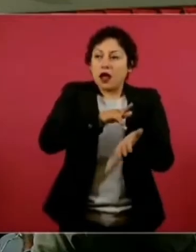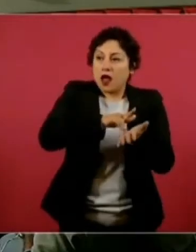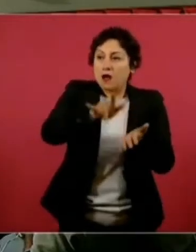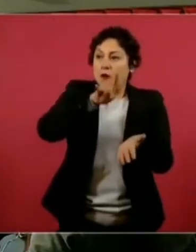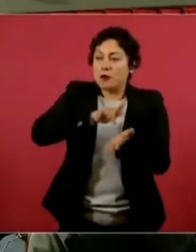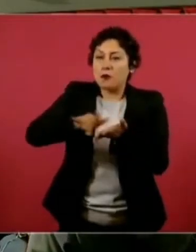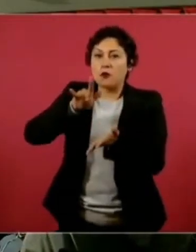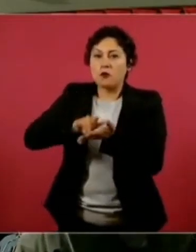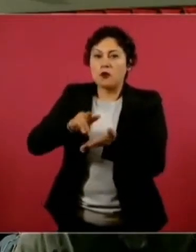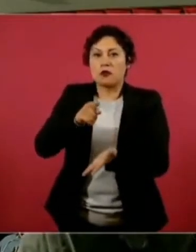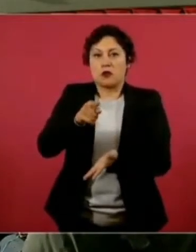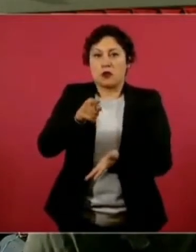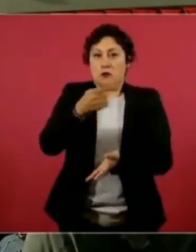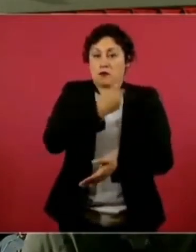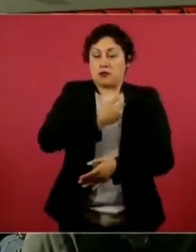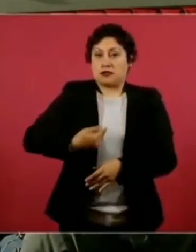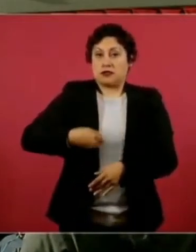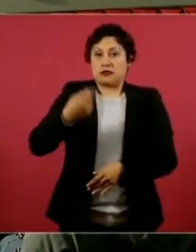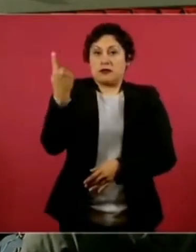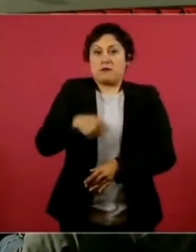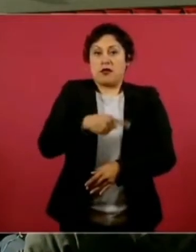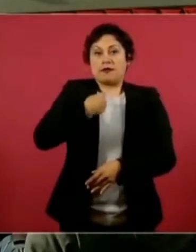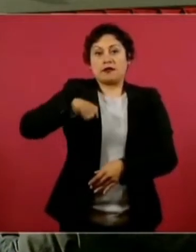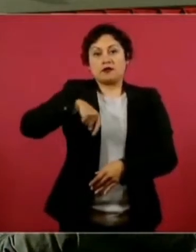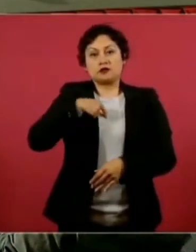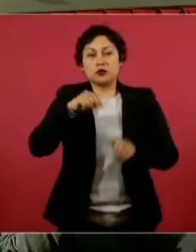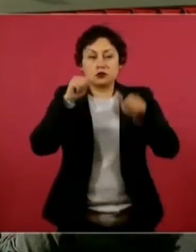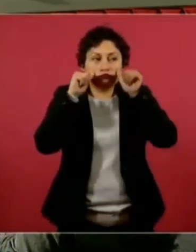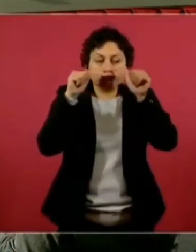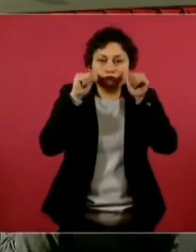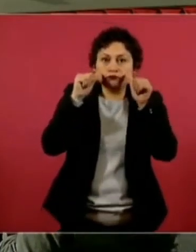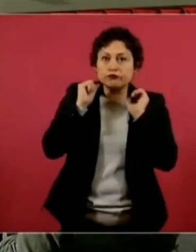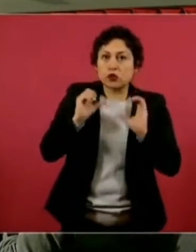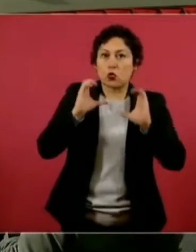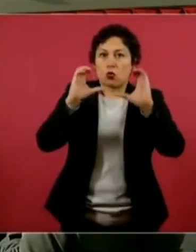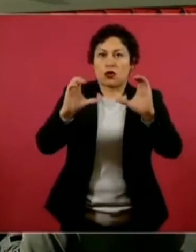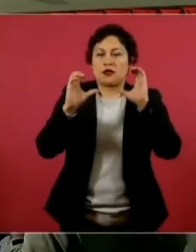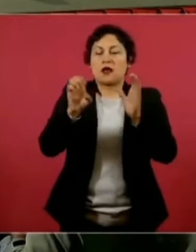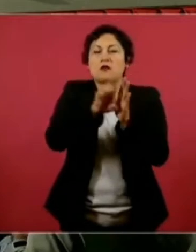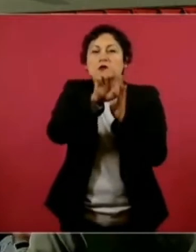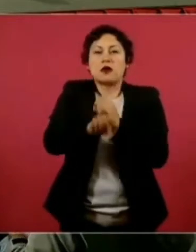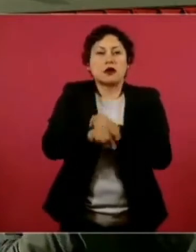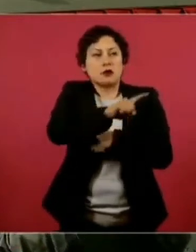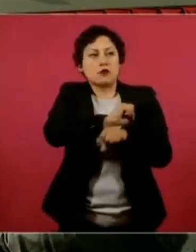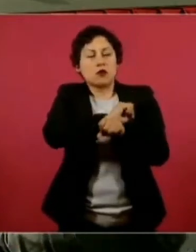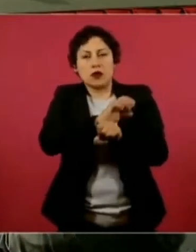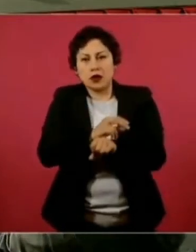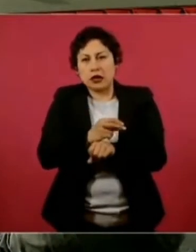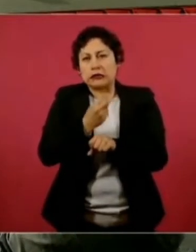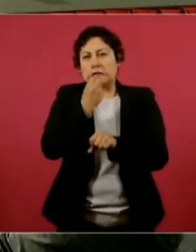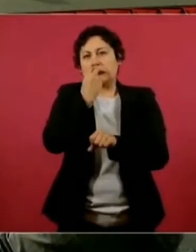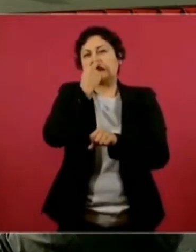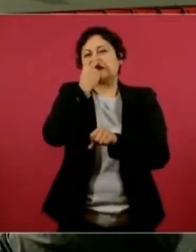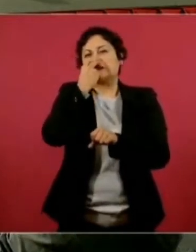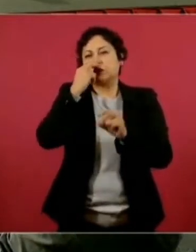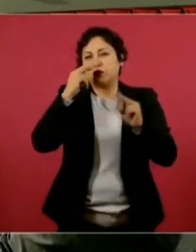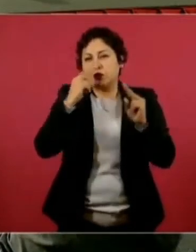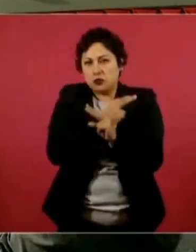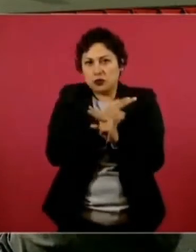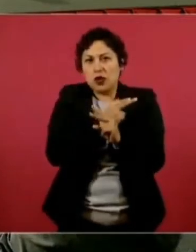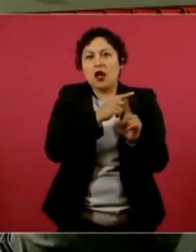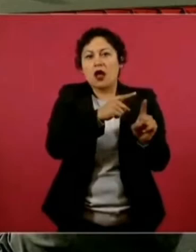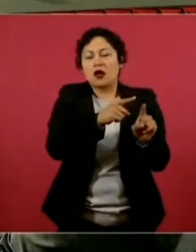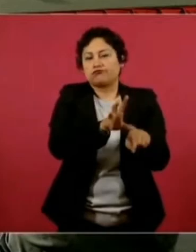en donde, como estaban teniendo un mayor consumo doméstico, no subieran a la llamada tarifa de alto consumo, que es una tarifa más